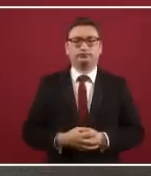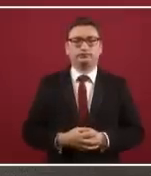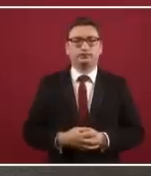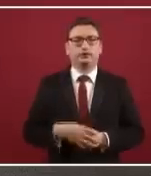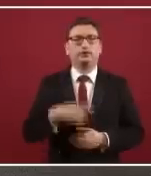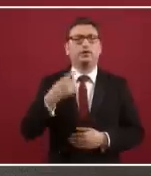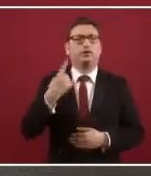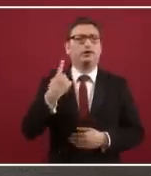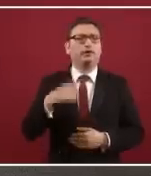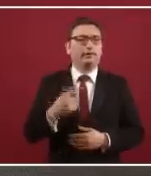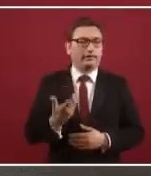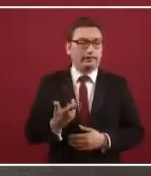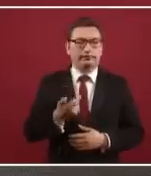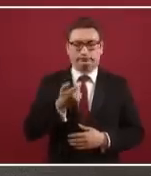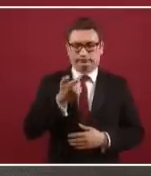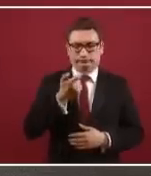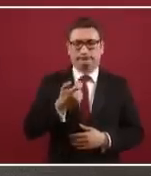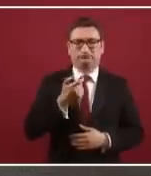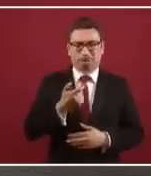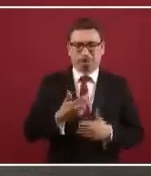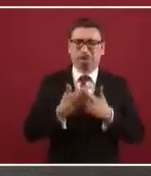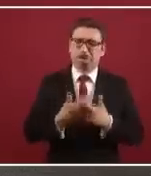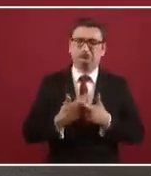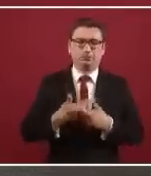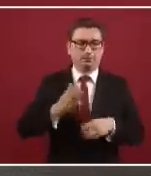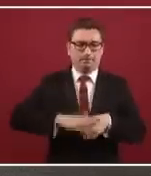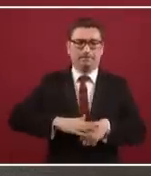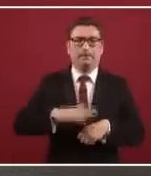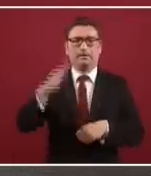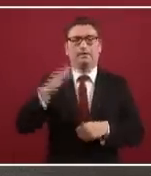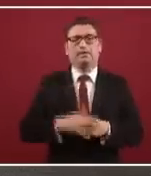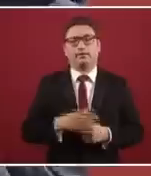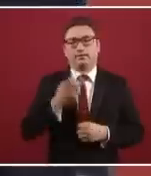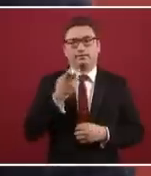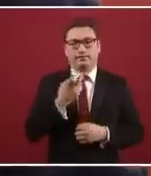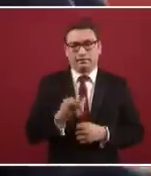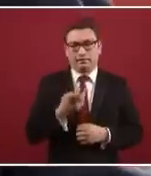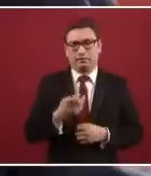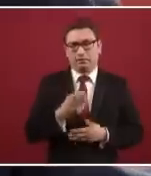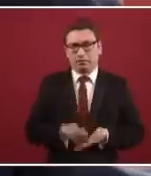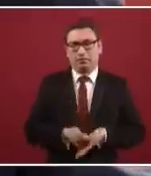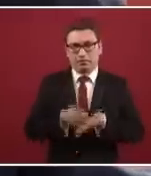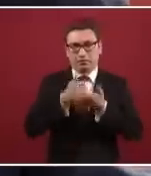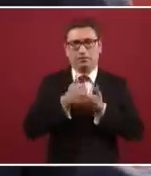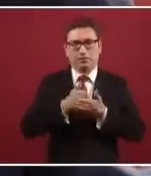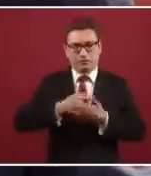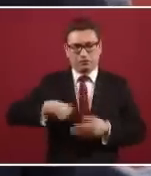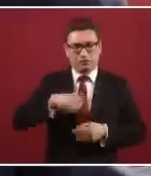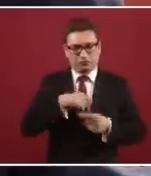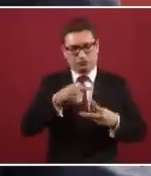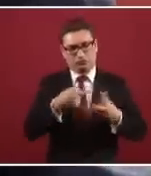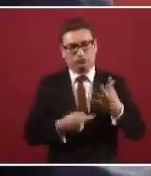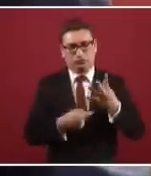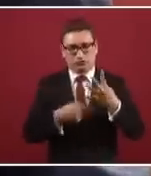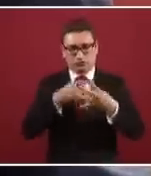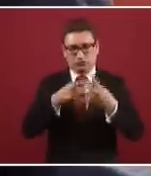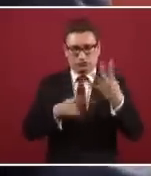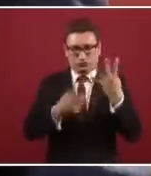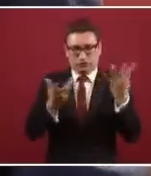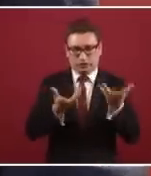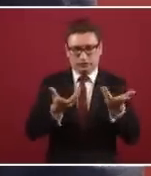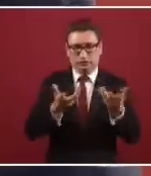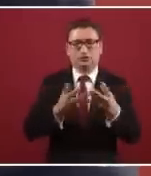para que tengamos más recursos y podamos cumplir con estas cuatro